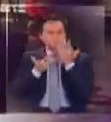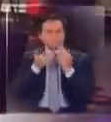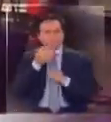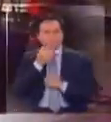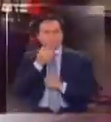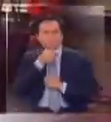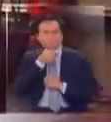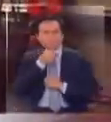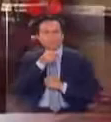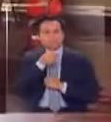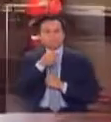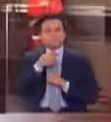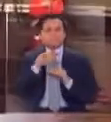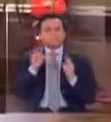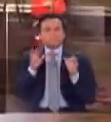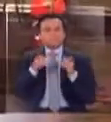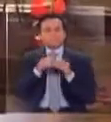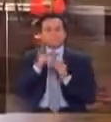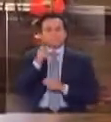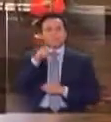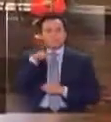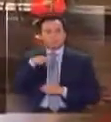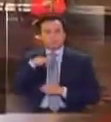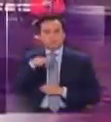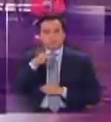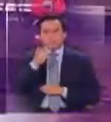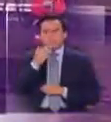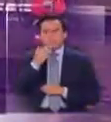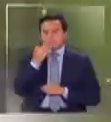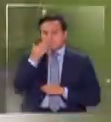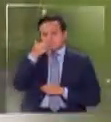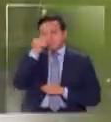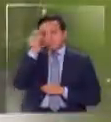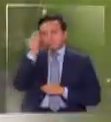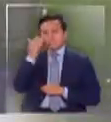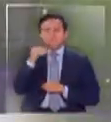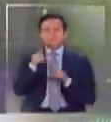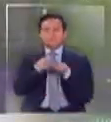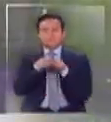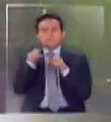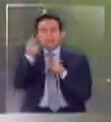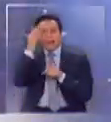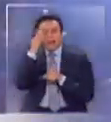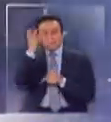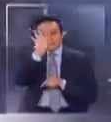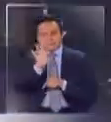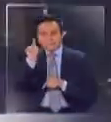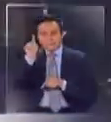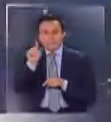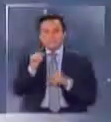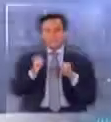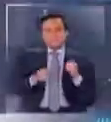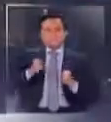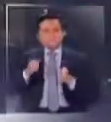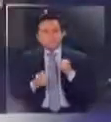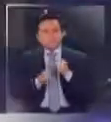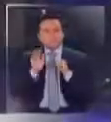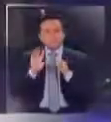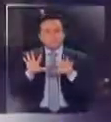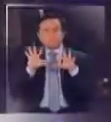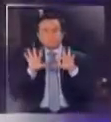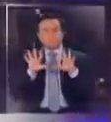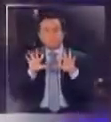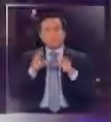el género surcoreano útil pop uno de los más populares dentro de asia fue uno de los ritmos que sobresalieron